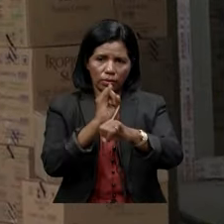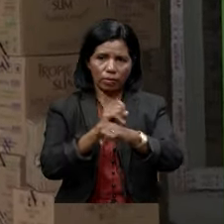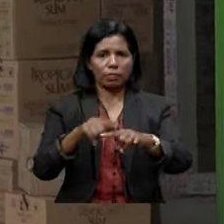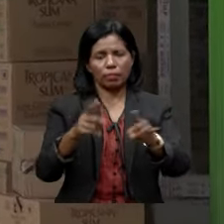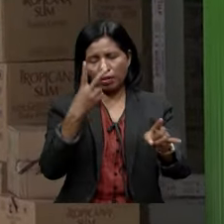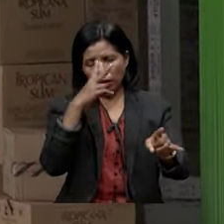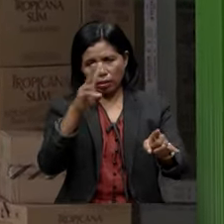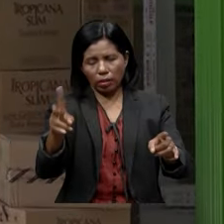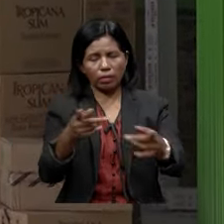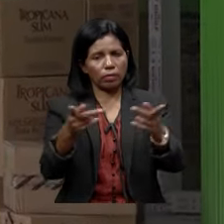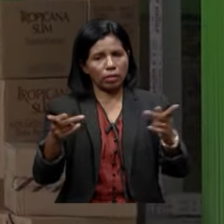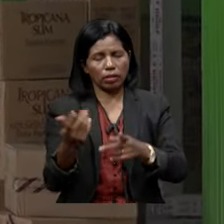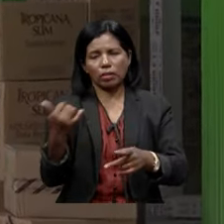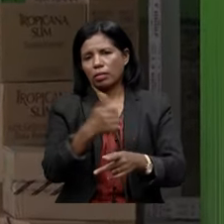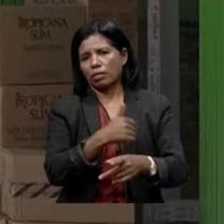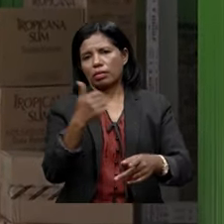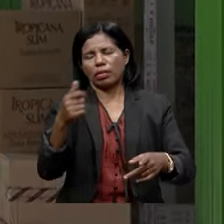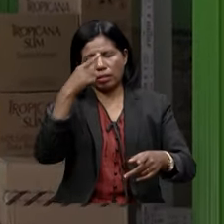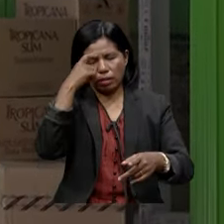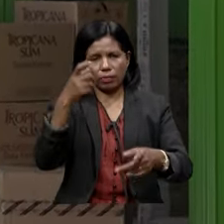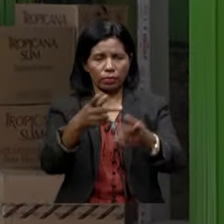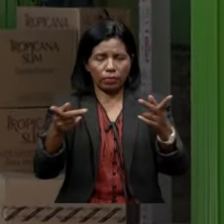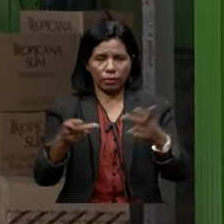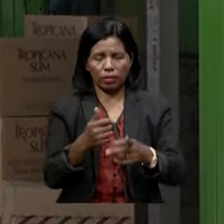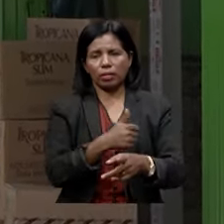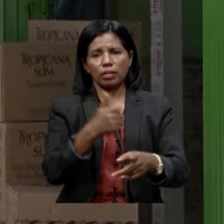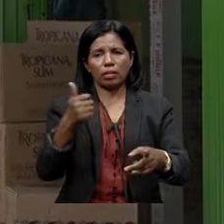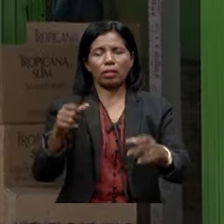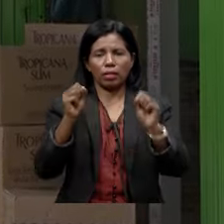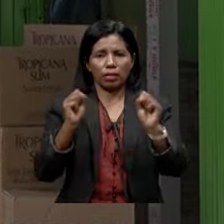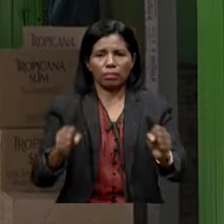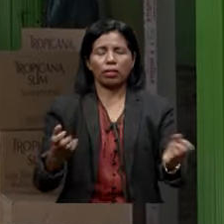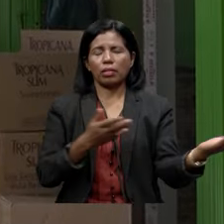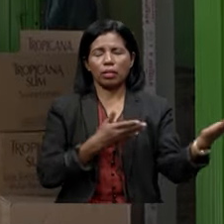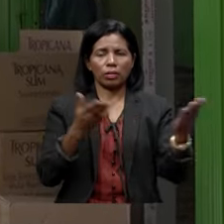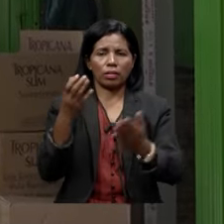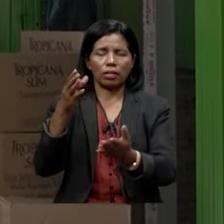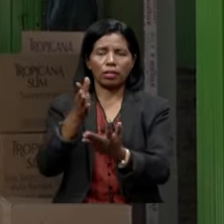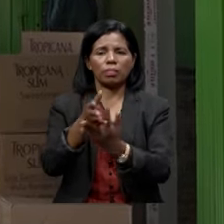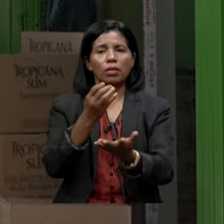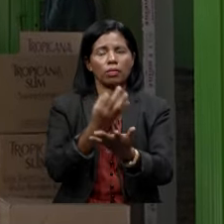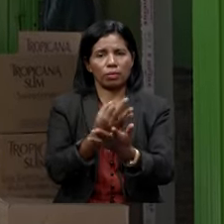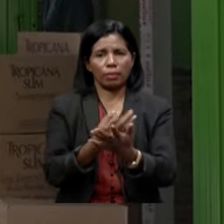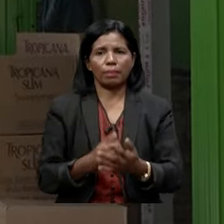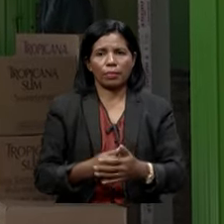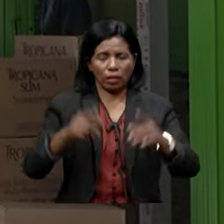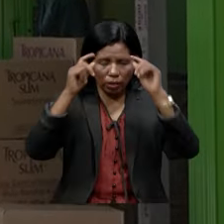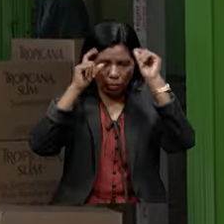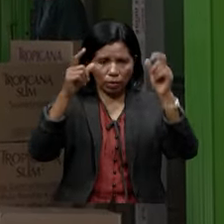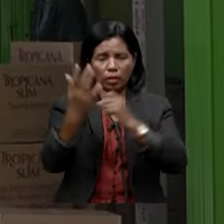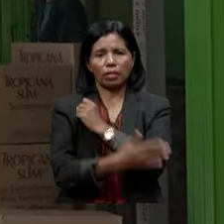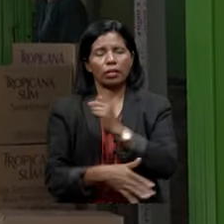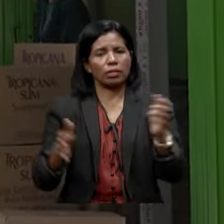haremos ba área potencial siraseluk, tamba área potencial sirane bele hatama recetas. Timor raida ke ki,